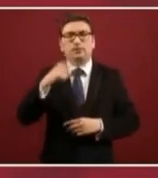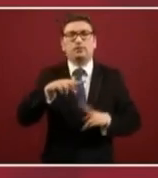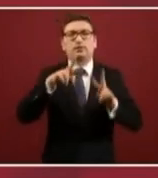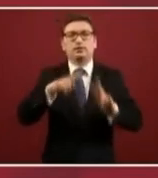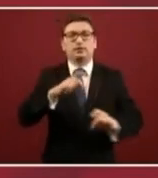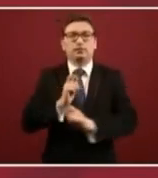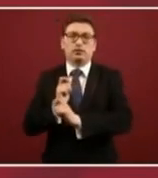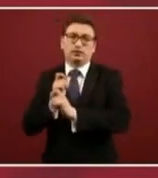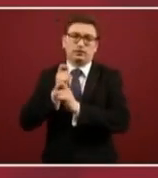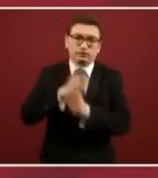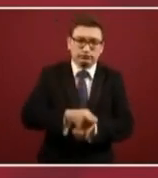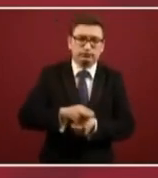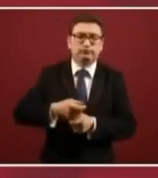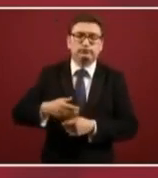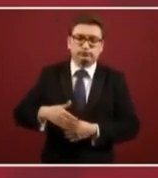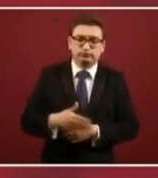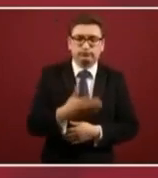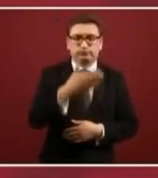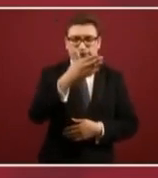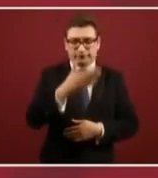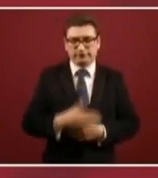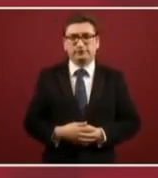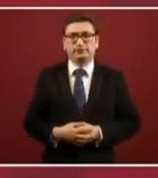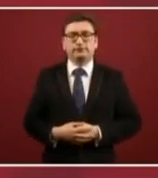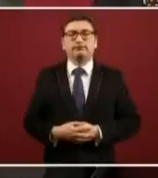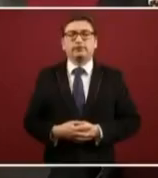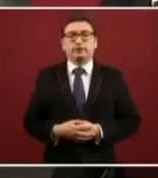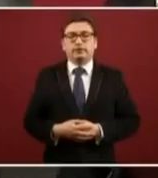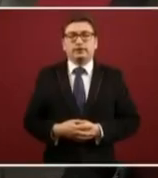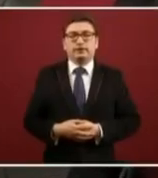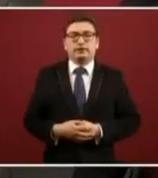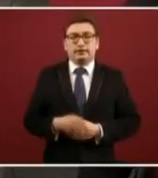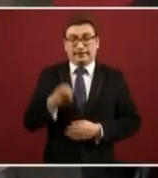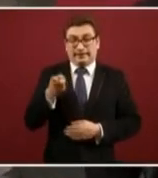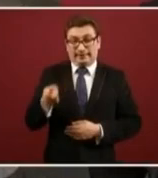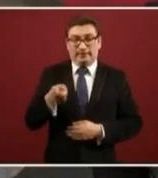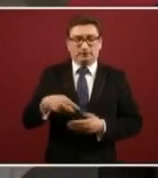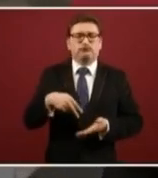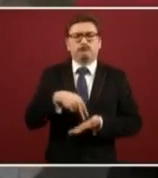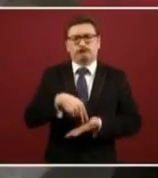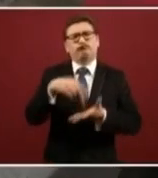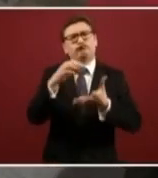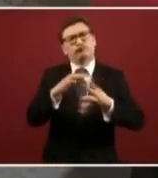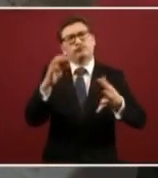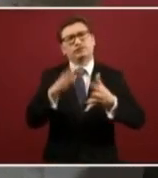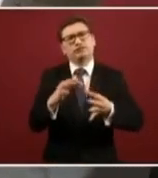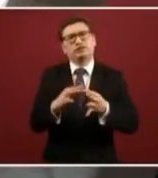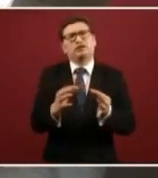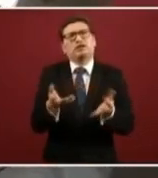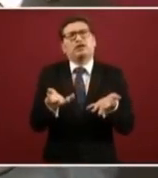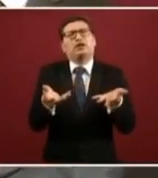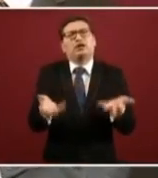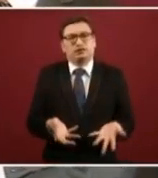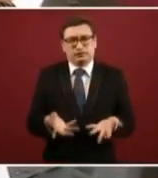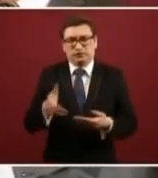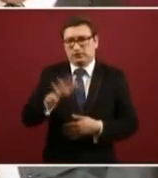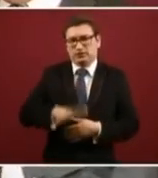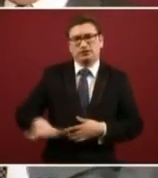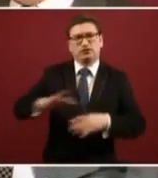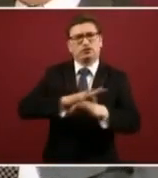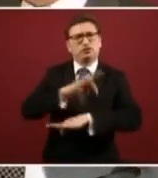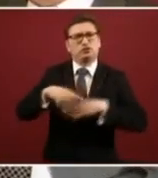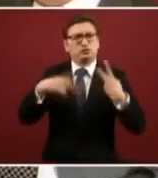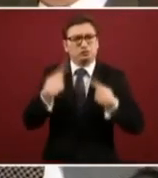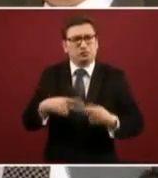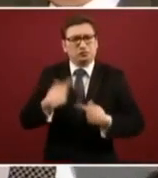pesca, va a explicarles qué se está haciendo en beneficio de los pescadores